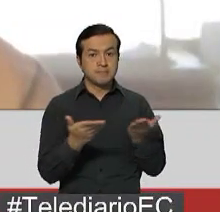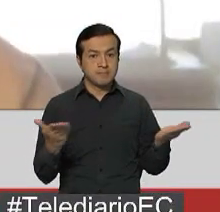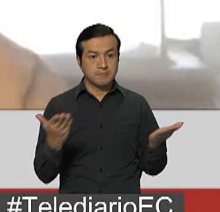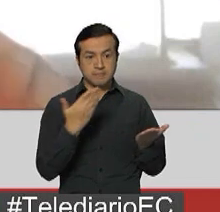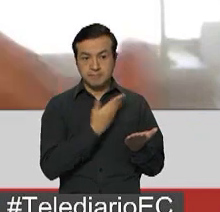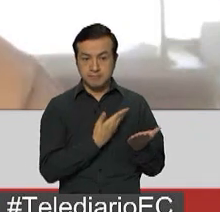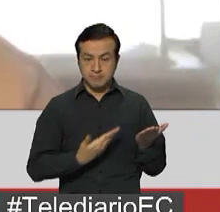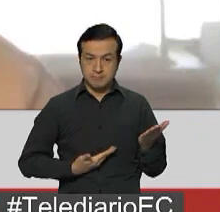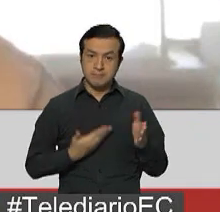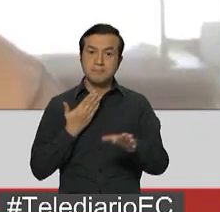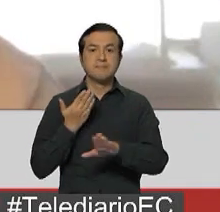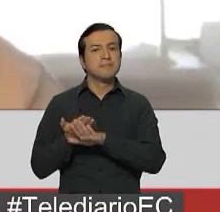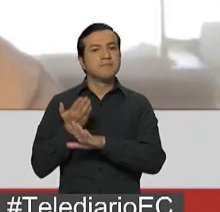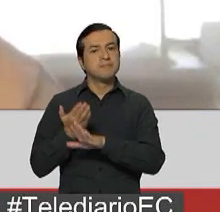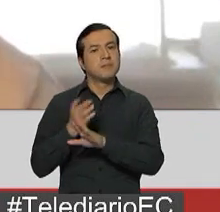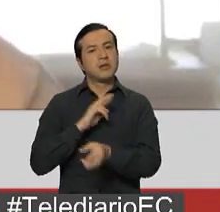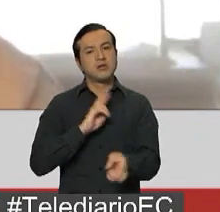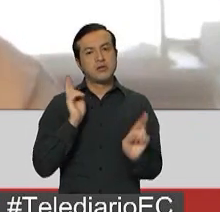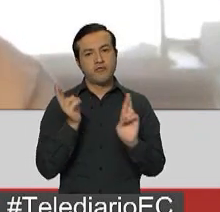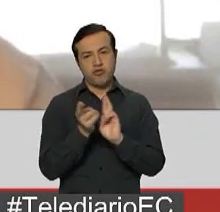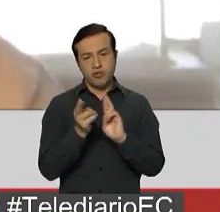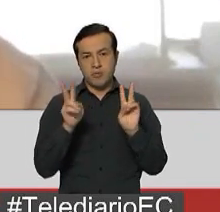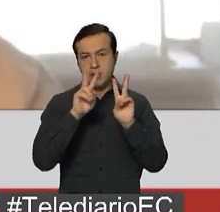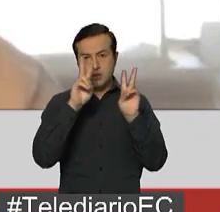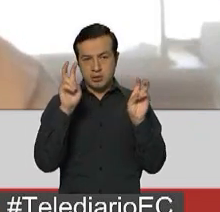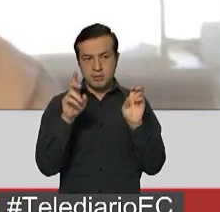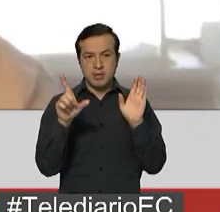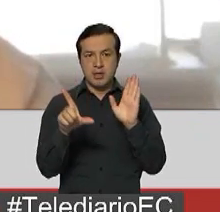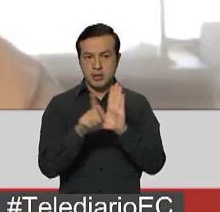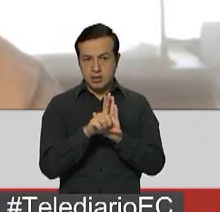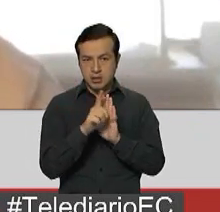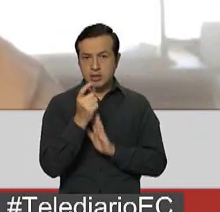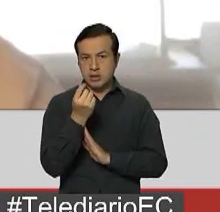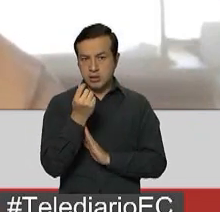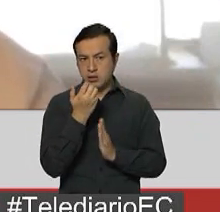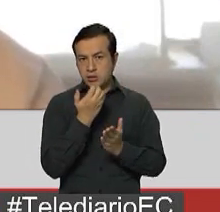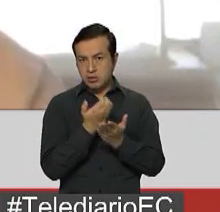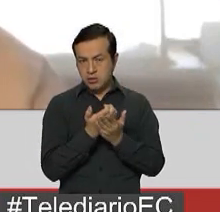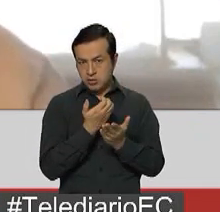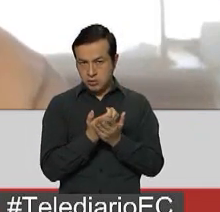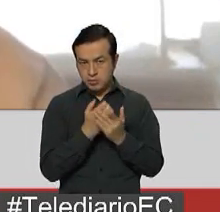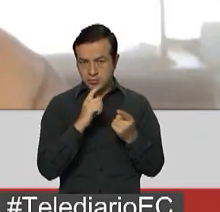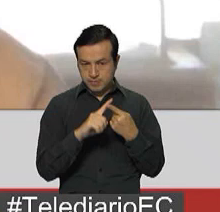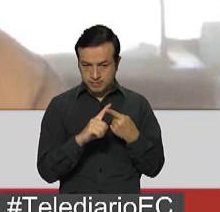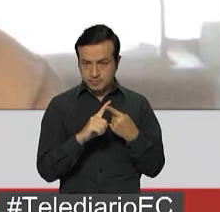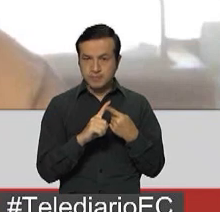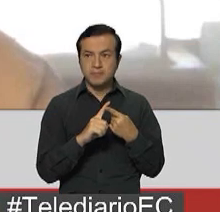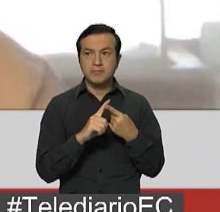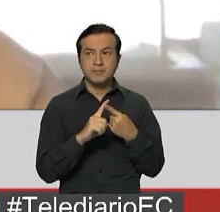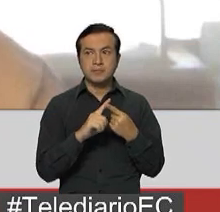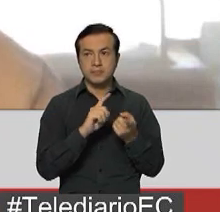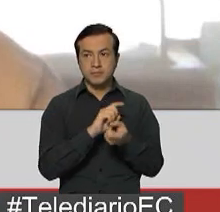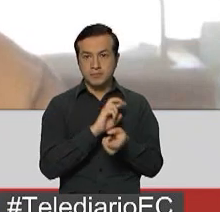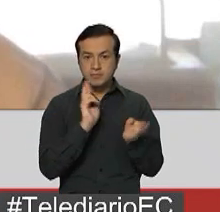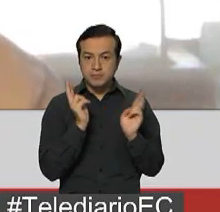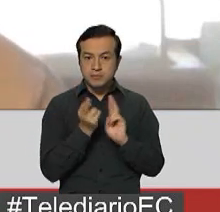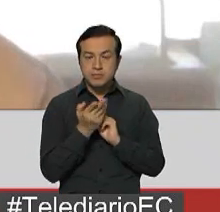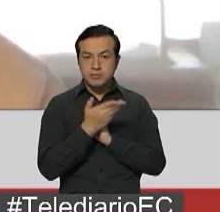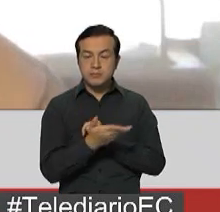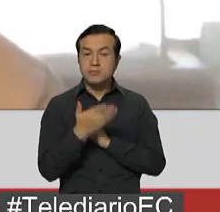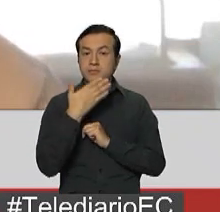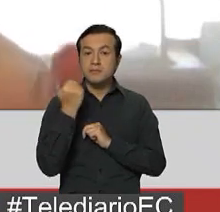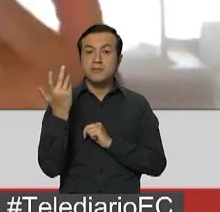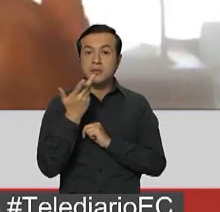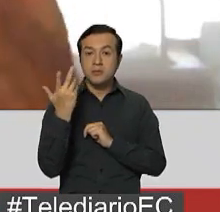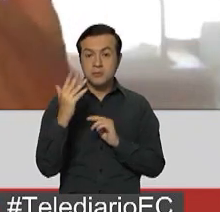ejecutivo para una reforma del cambio de código orgánico monetario estas actuaciones tienen que ver con mejorar